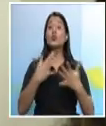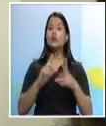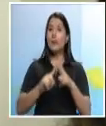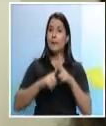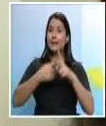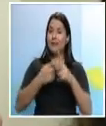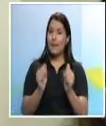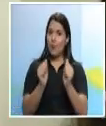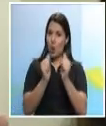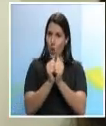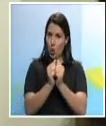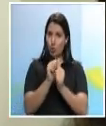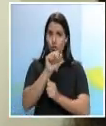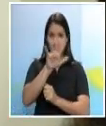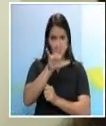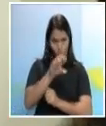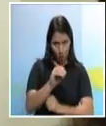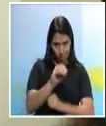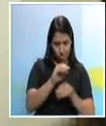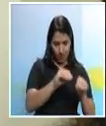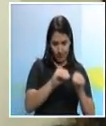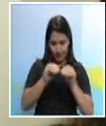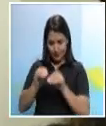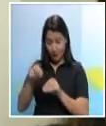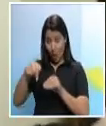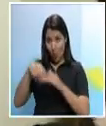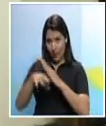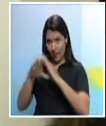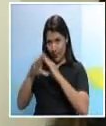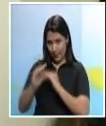un grupo de 50, esperamos esta tarde,